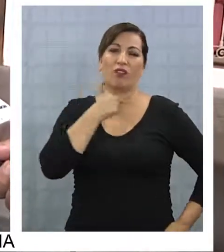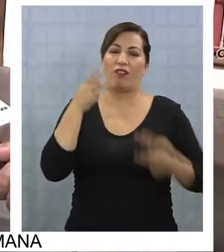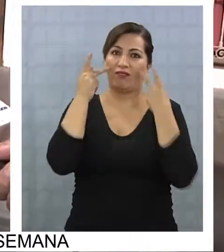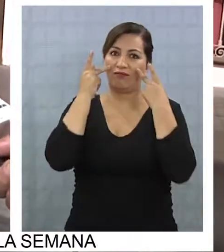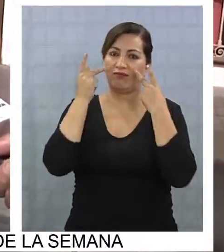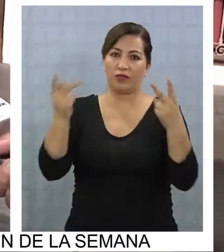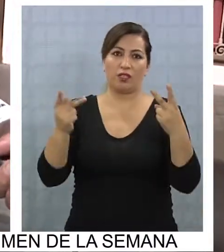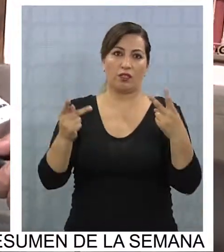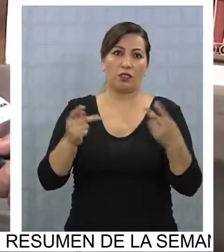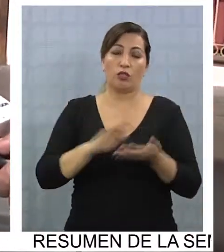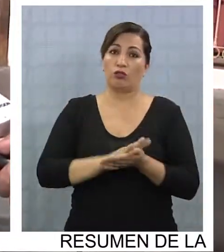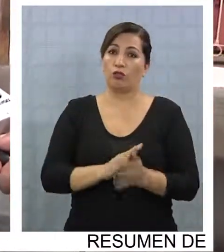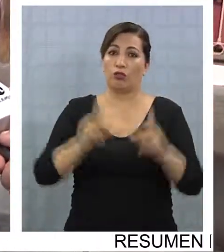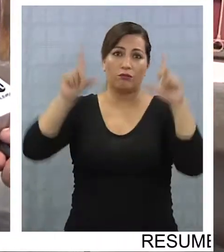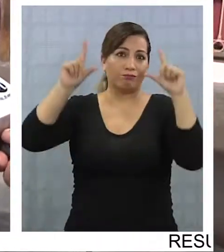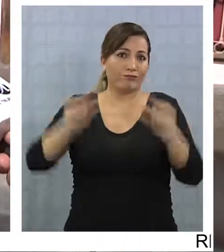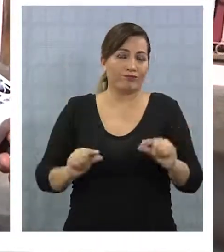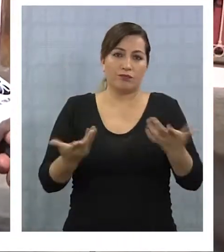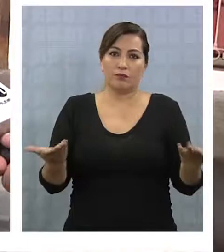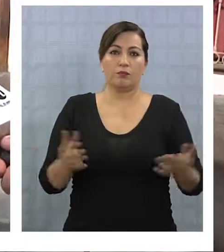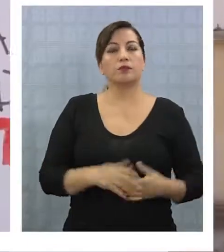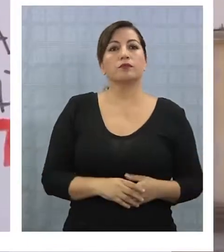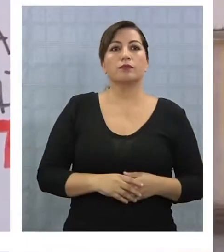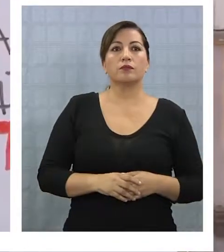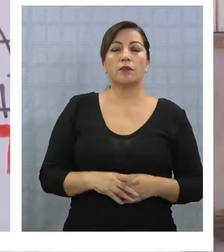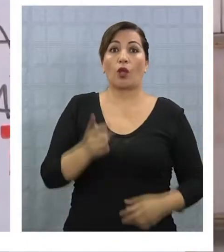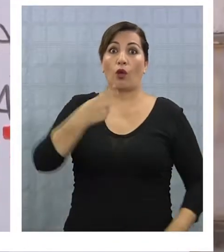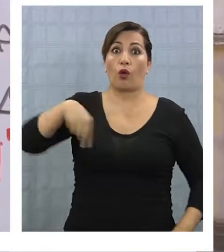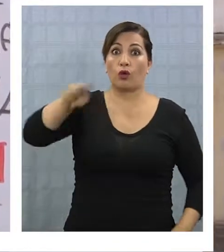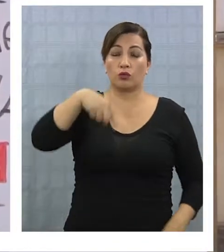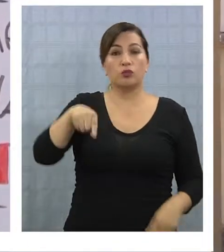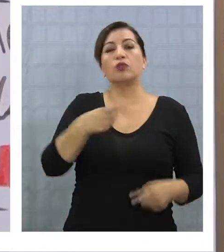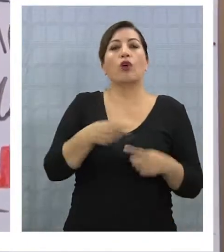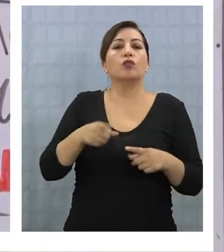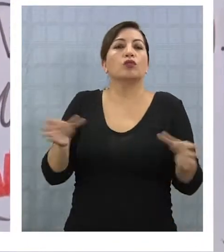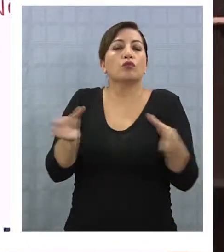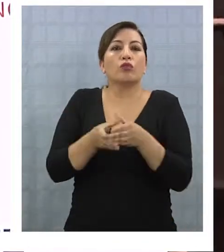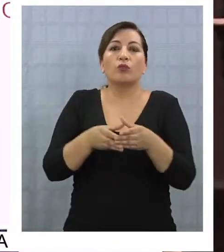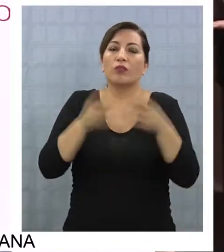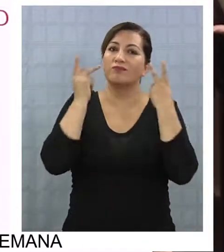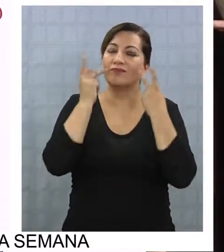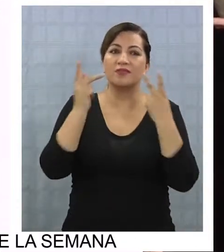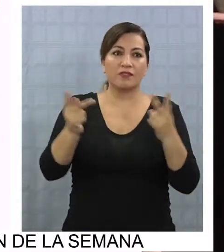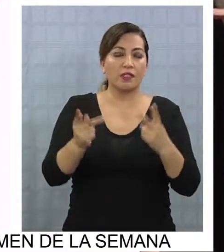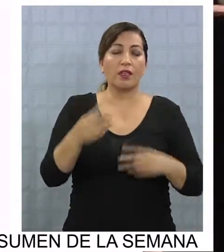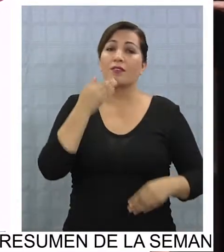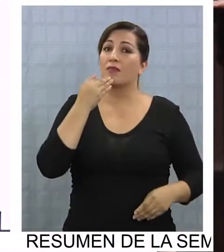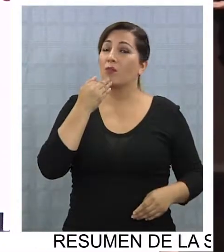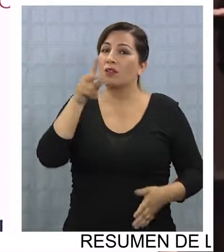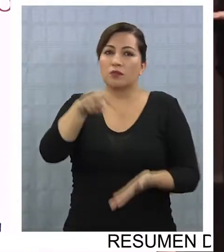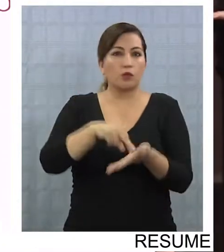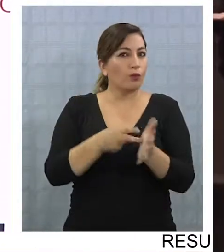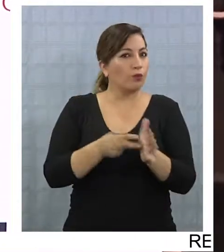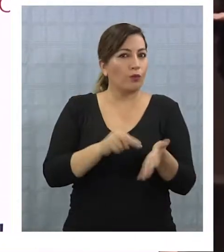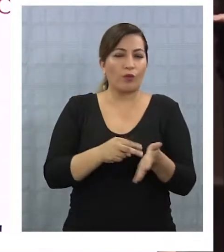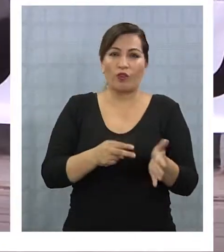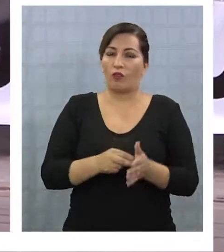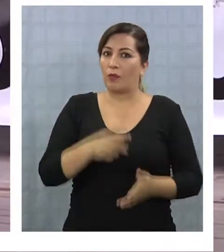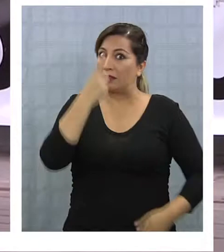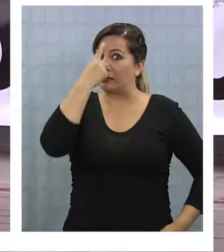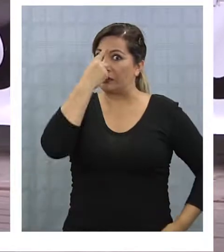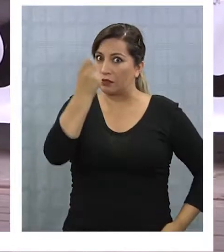Entonces ahí se ha visto bien mermado que esa salida. Para otros tour operadores, la situación también se ha convertido en un